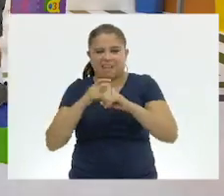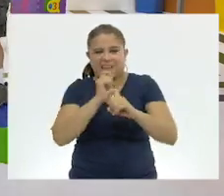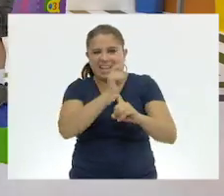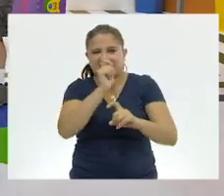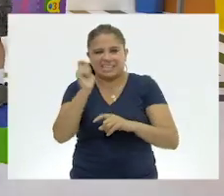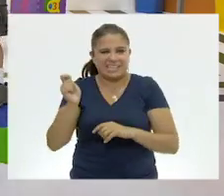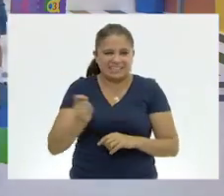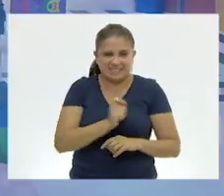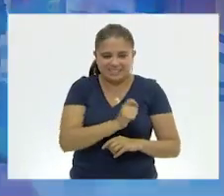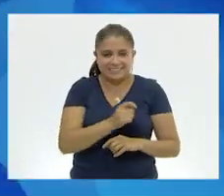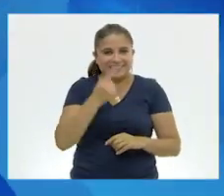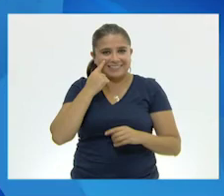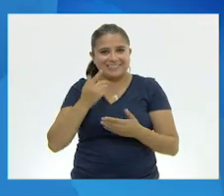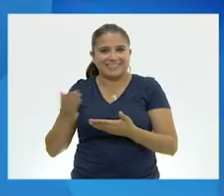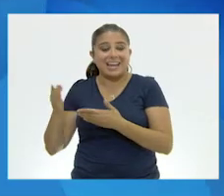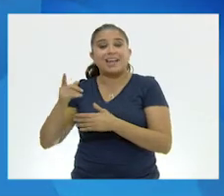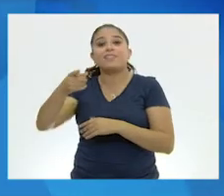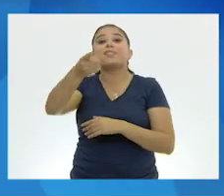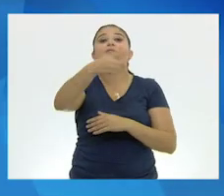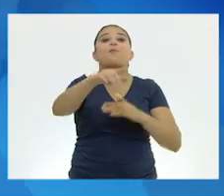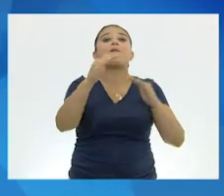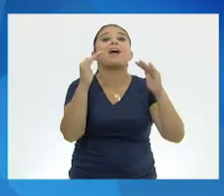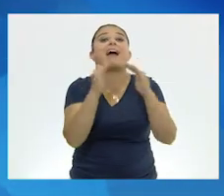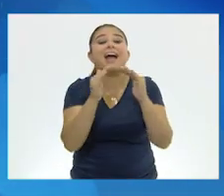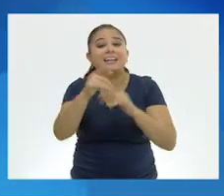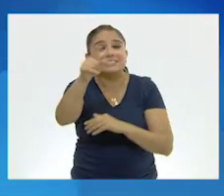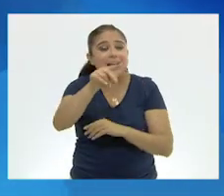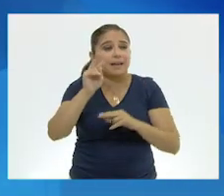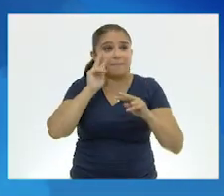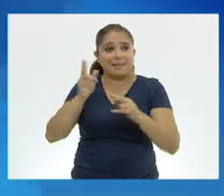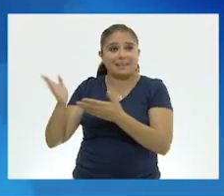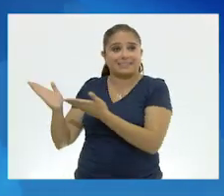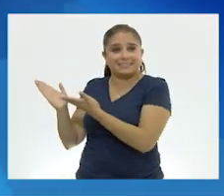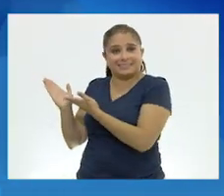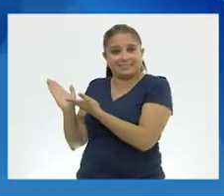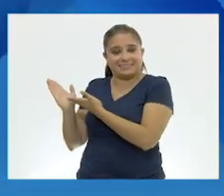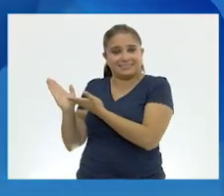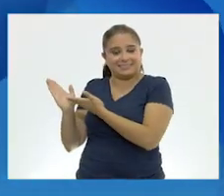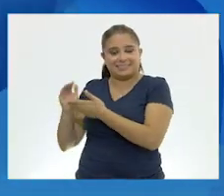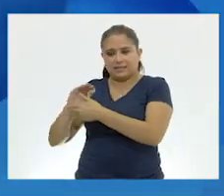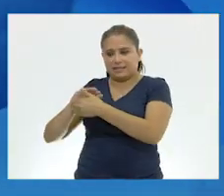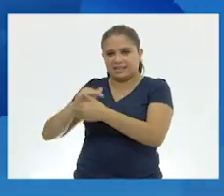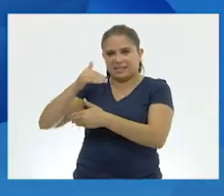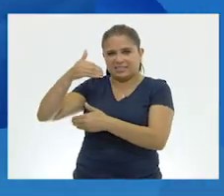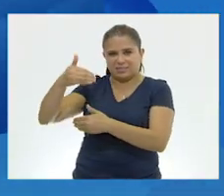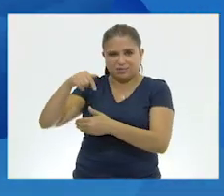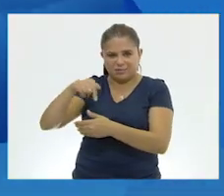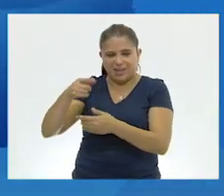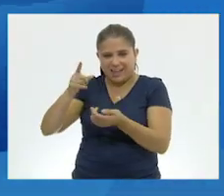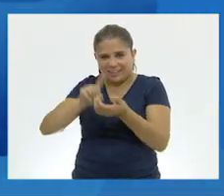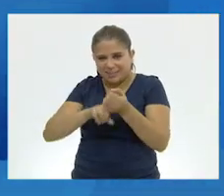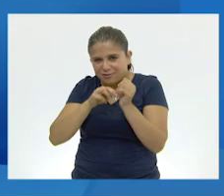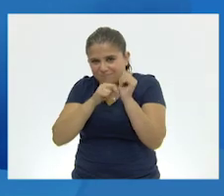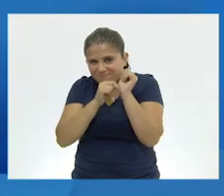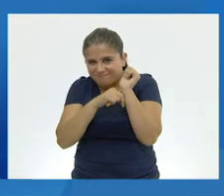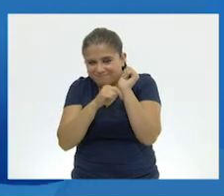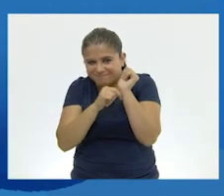ver. ¿De acuerdo? Allá en casa van a ver ahí el mensaje del tesoro y va a